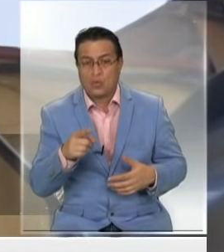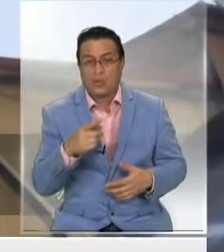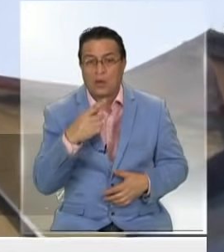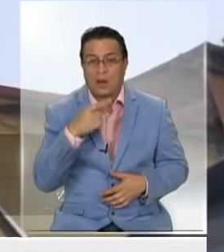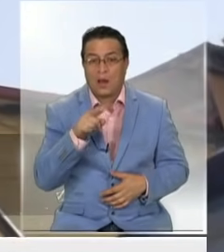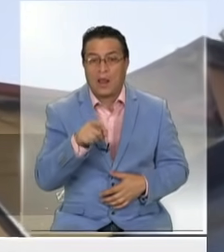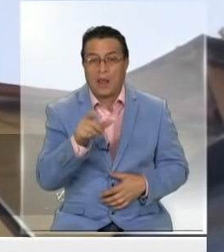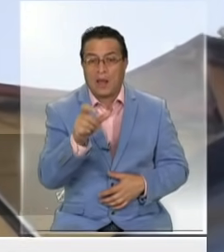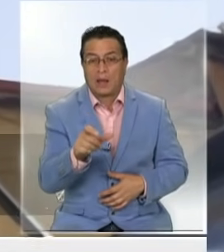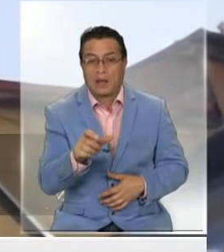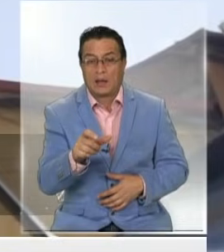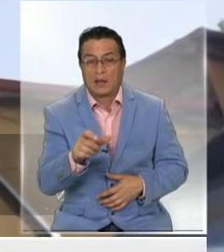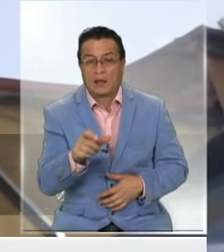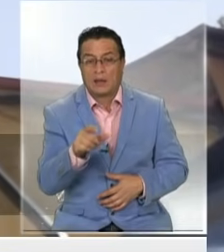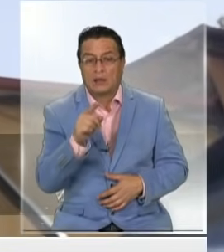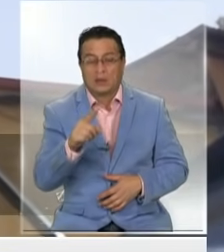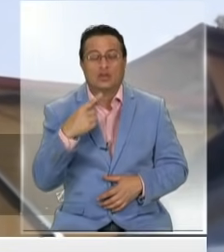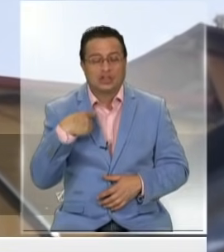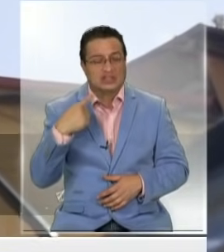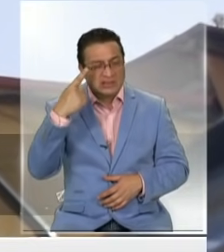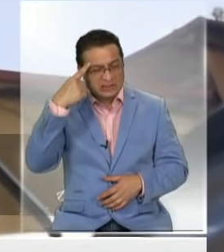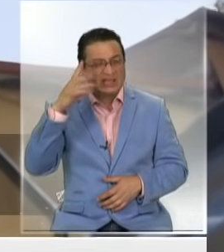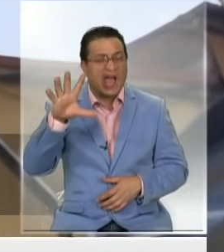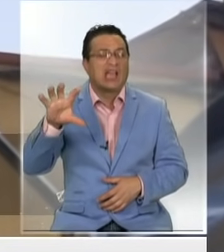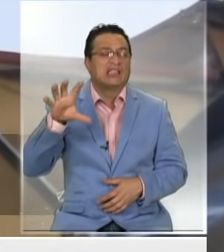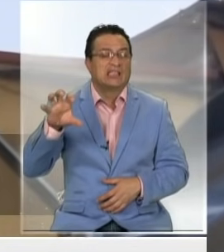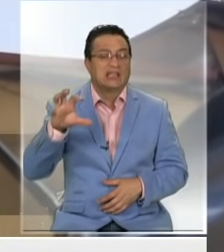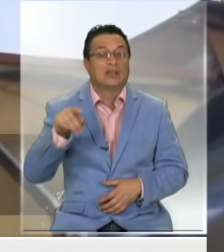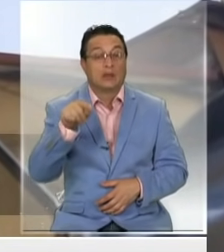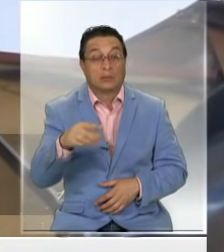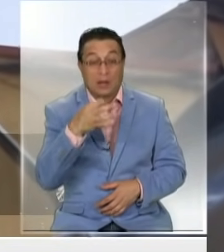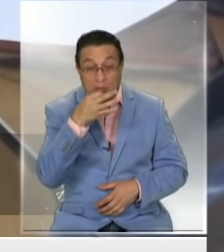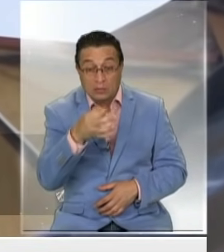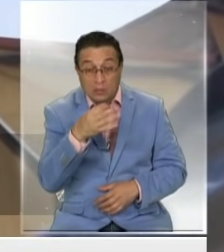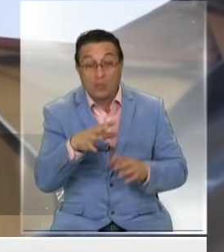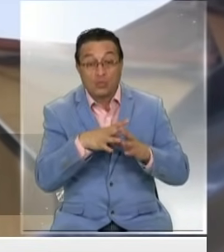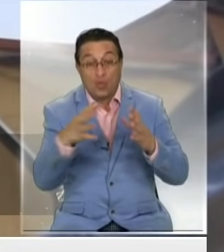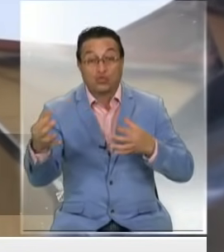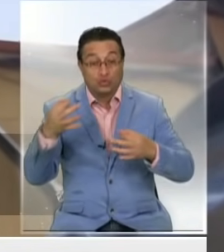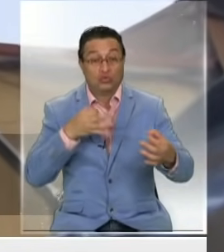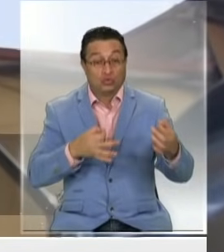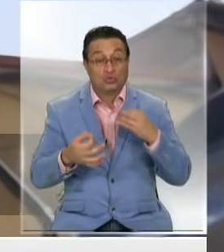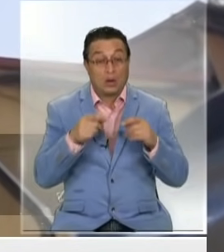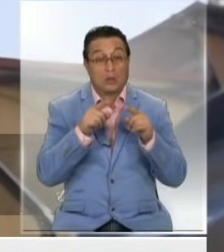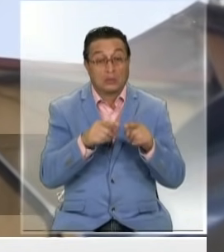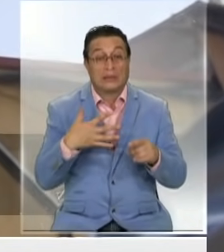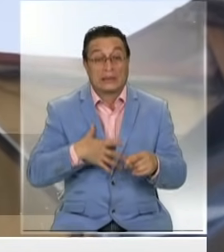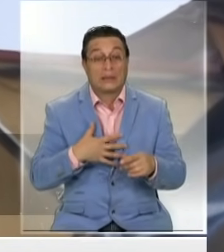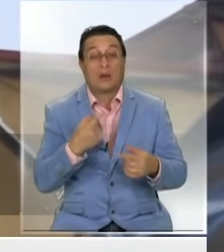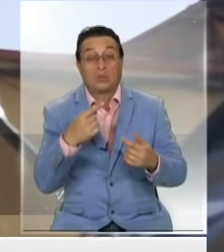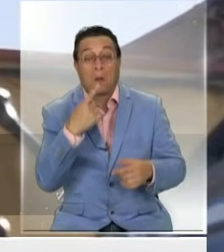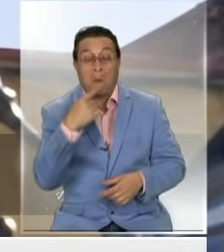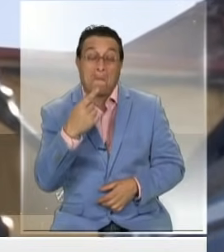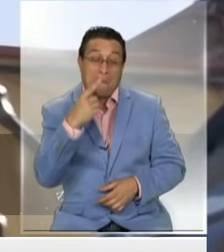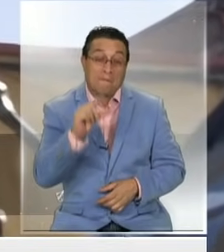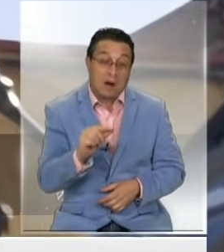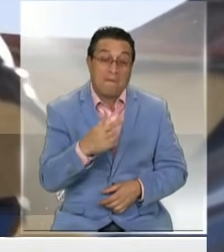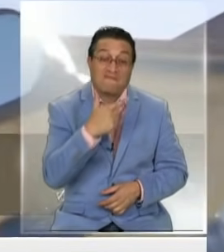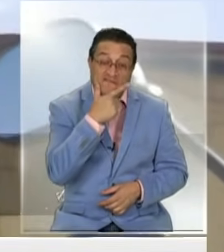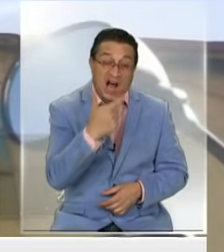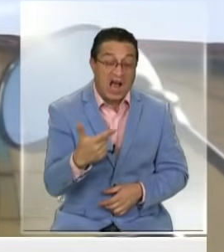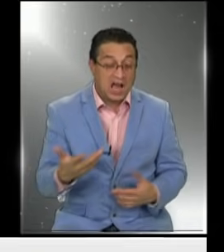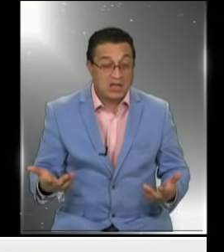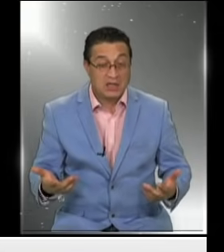consume ketamina. Sí, exacto. Pero esto me recomendaron mucho, por eso quería... Ah, probarlo, es bacano. Ok, chévere.